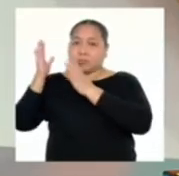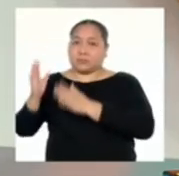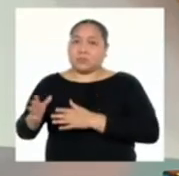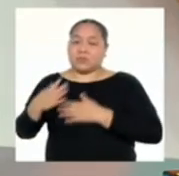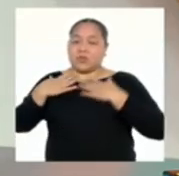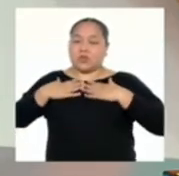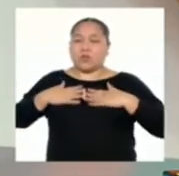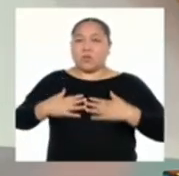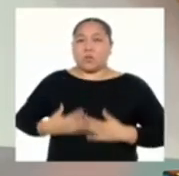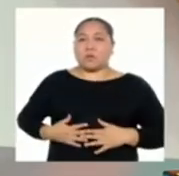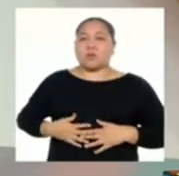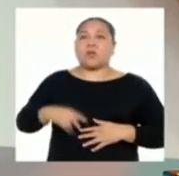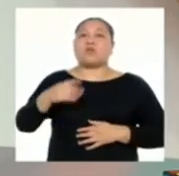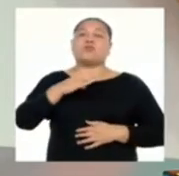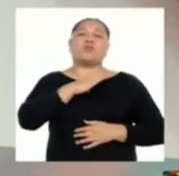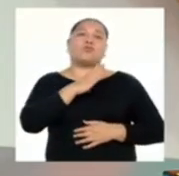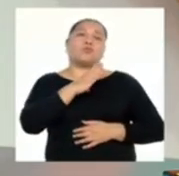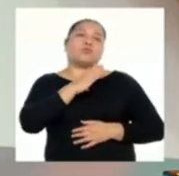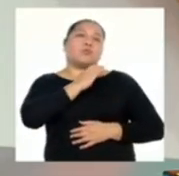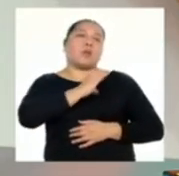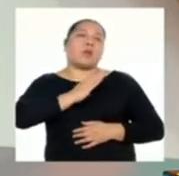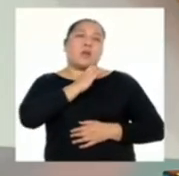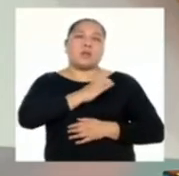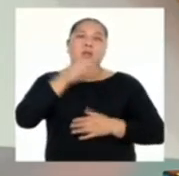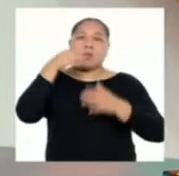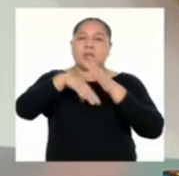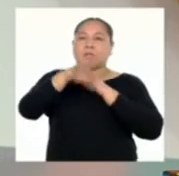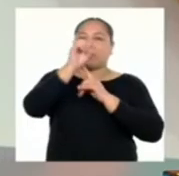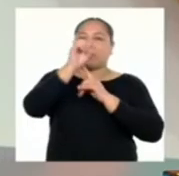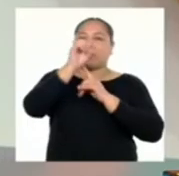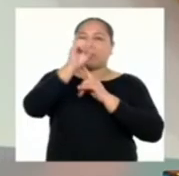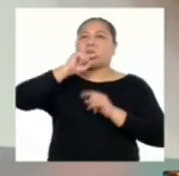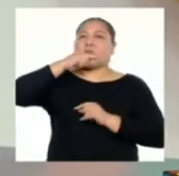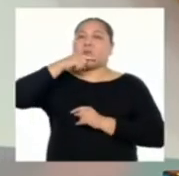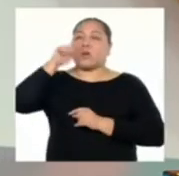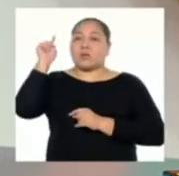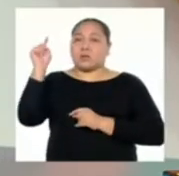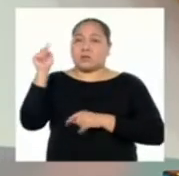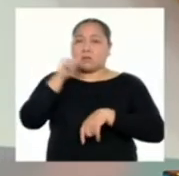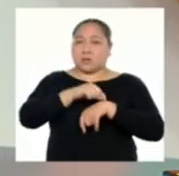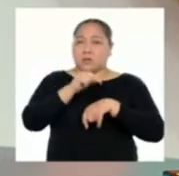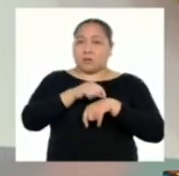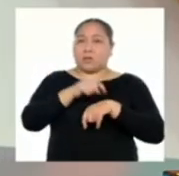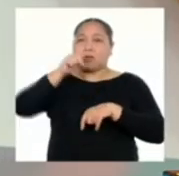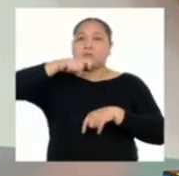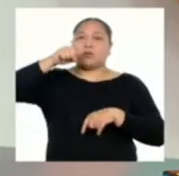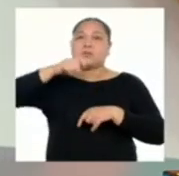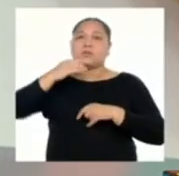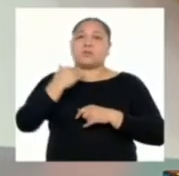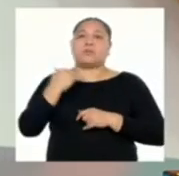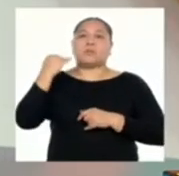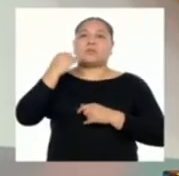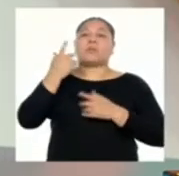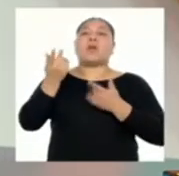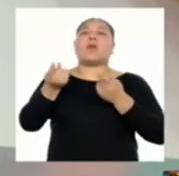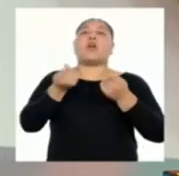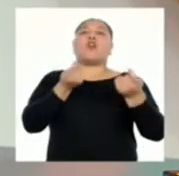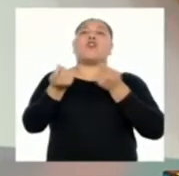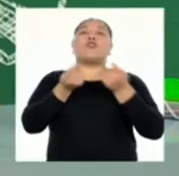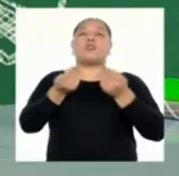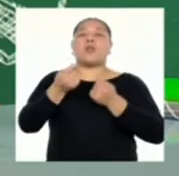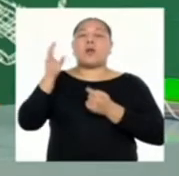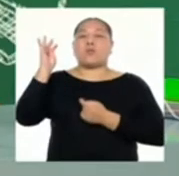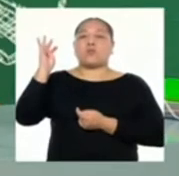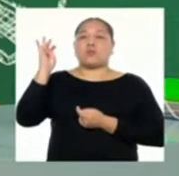a su vestimenta y comportamiento en la sociedad, pues la mujer de esa época debía estar a la tutela del